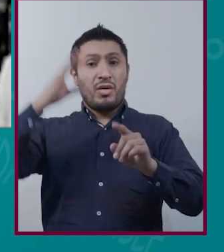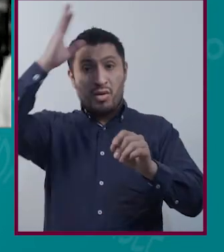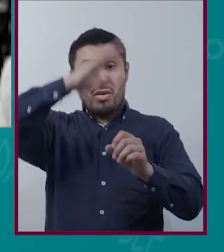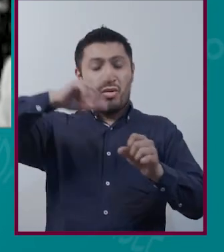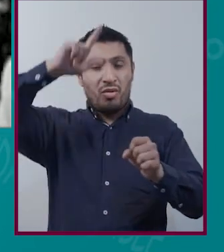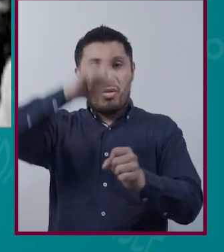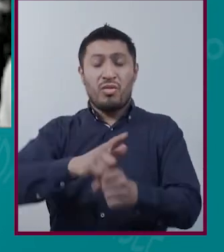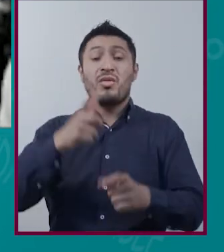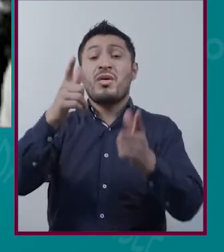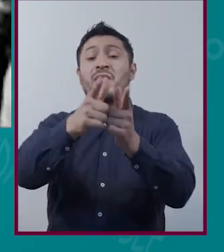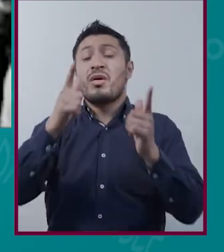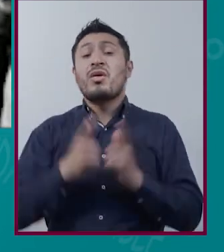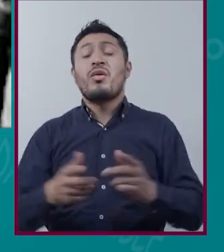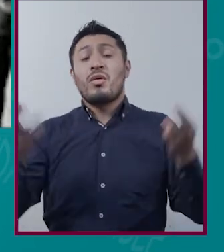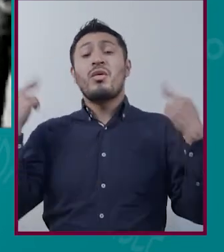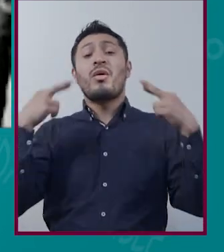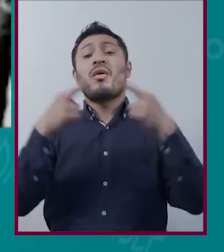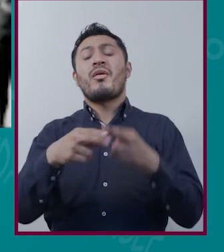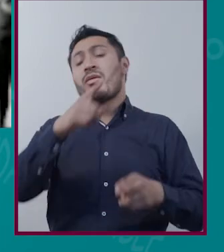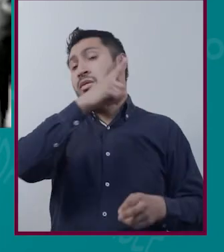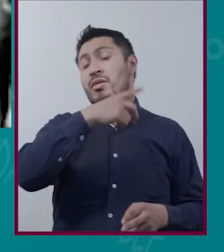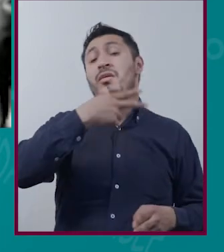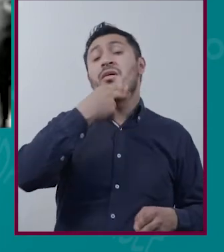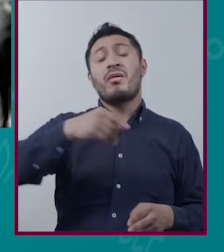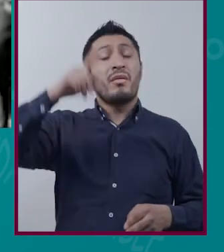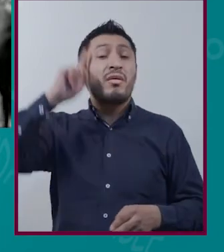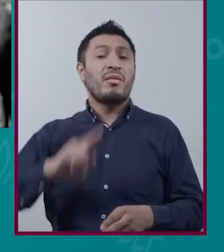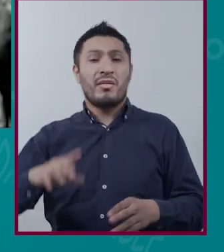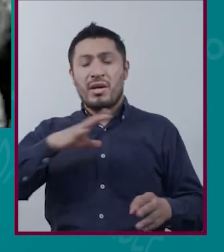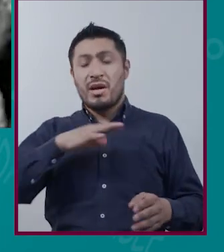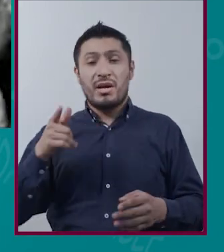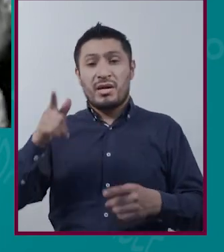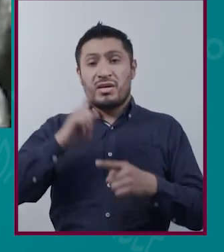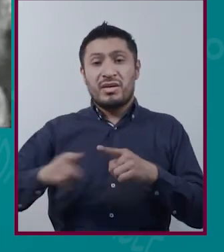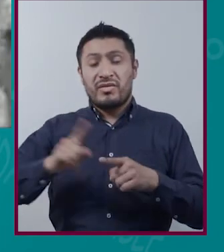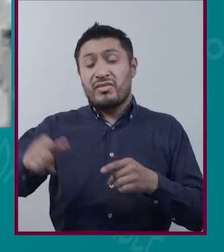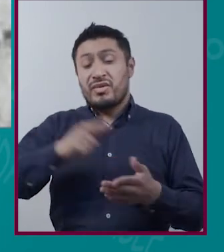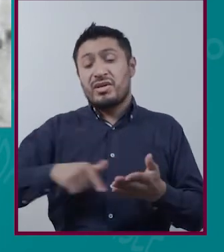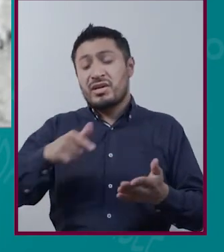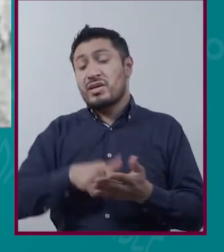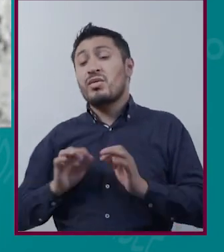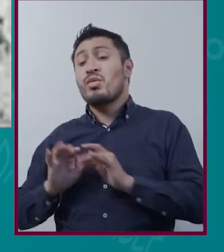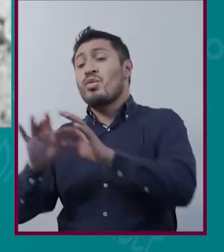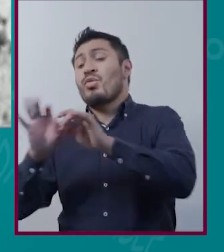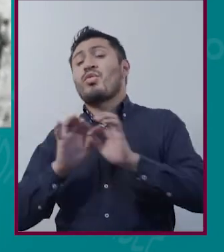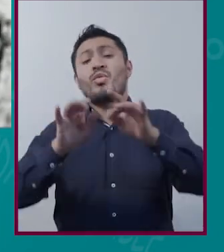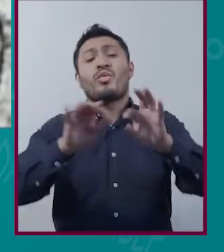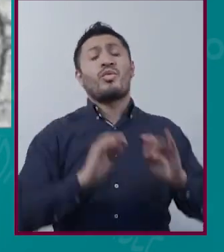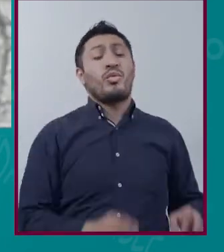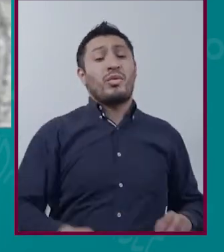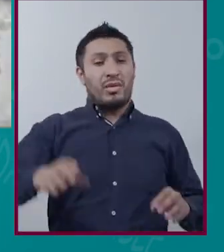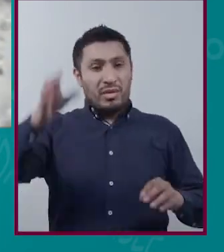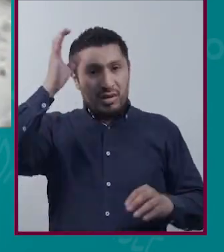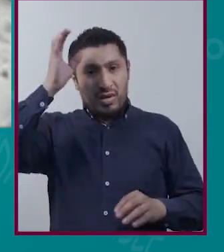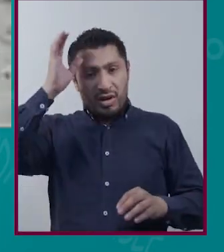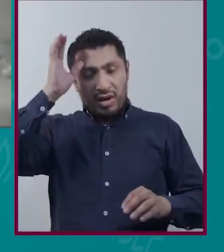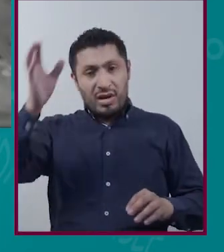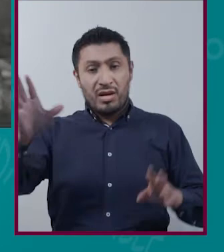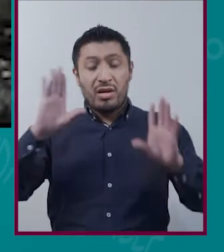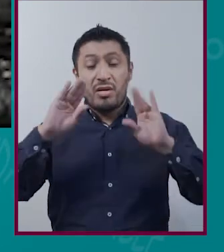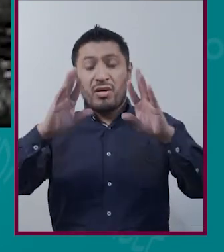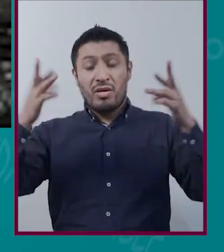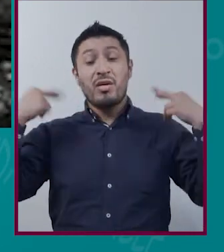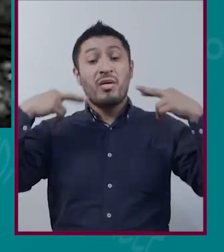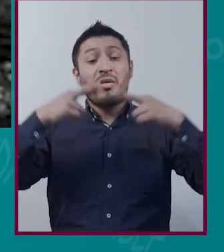cultural era un grupo de maestros y maestras que llegaba a diversas comunidades y capacitaban a las y los maestros de las